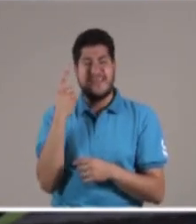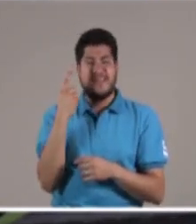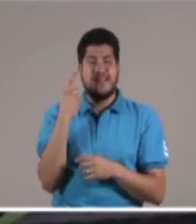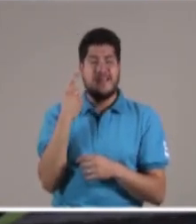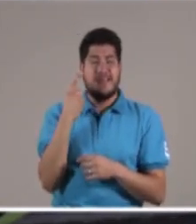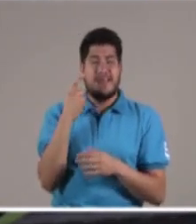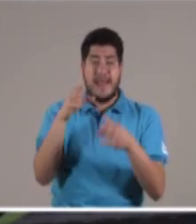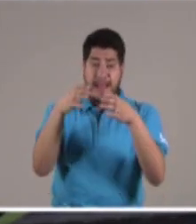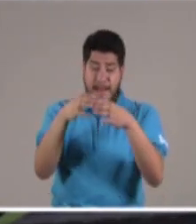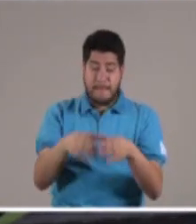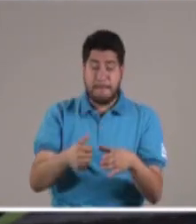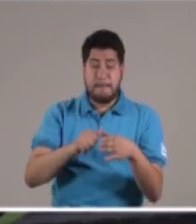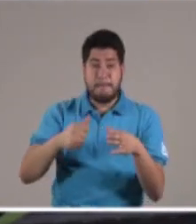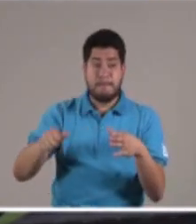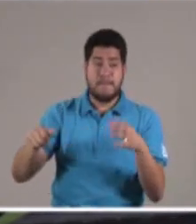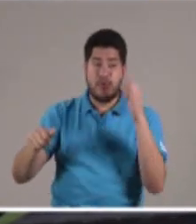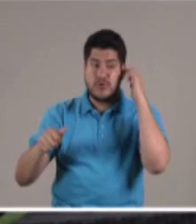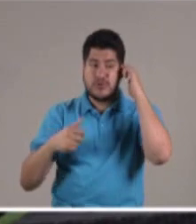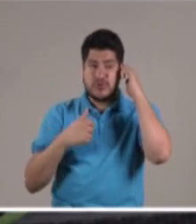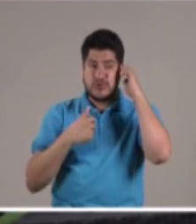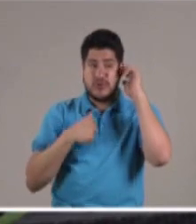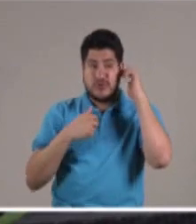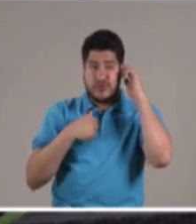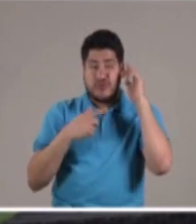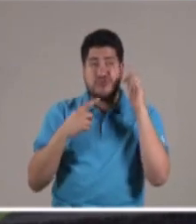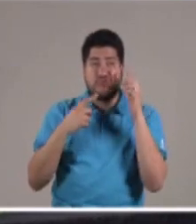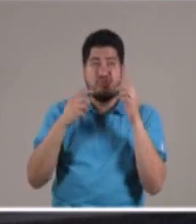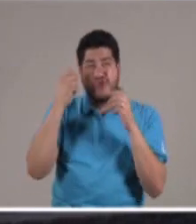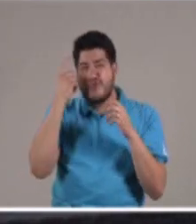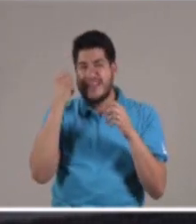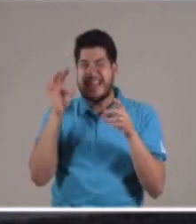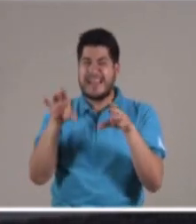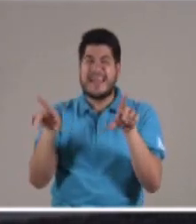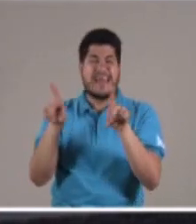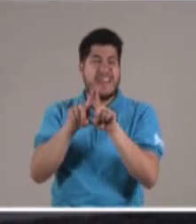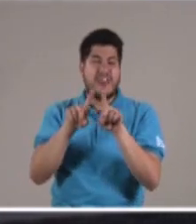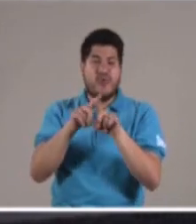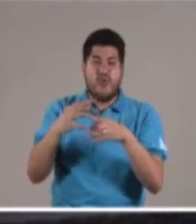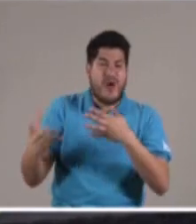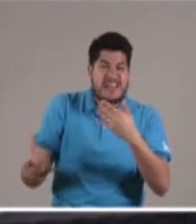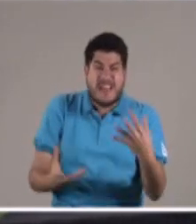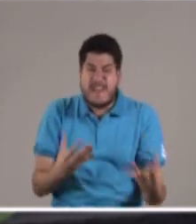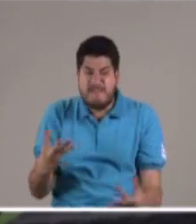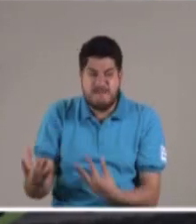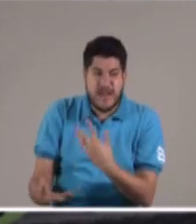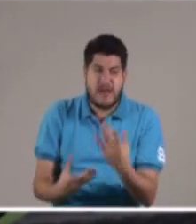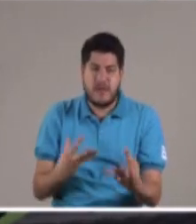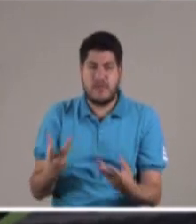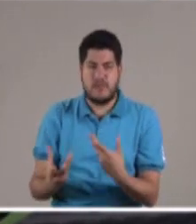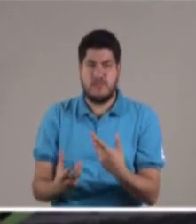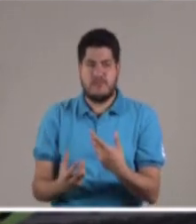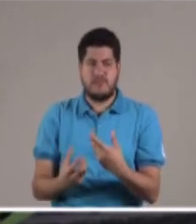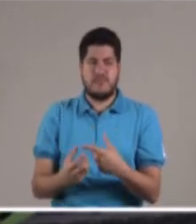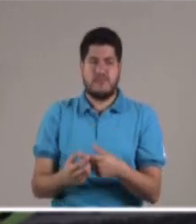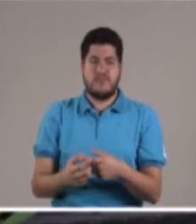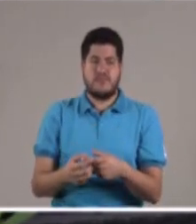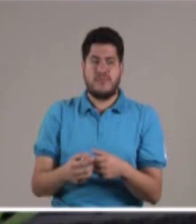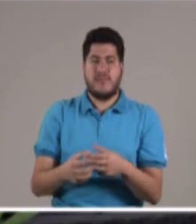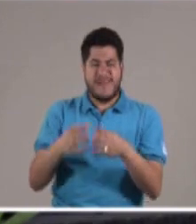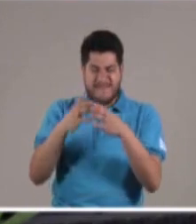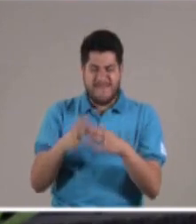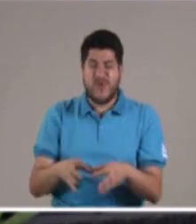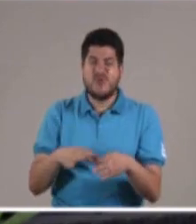pozo lo relacione con el pozo del Abismo con con el infierno con el pozo de la